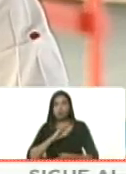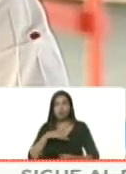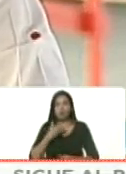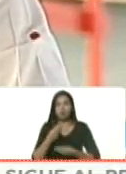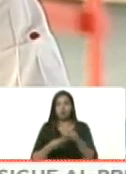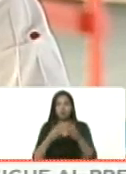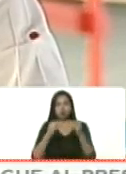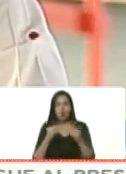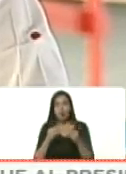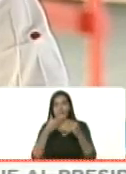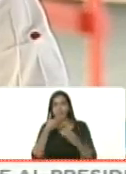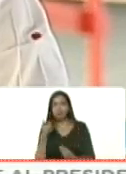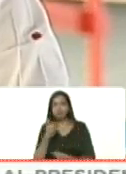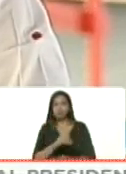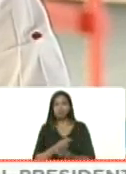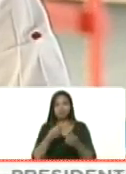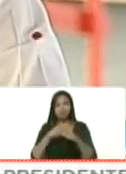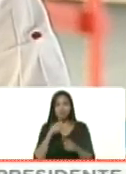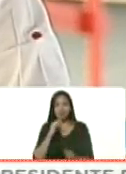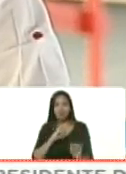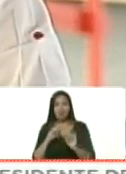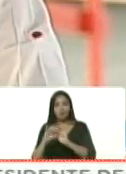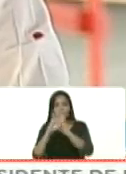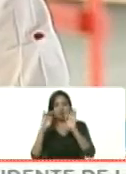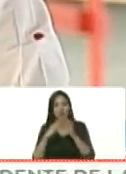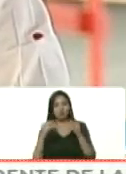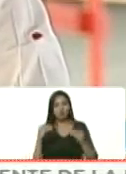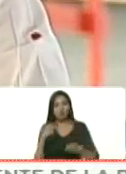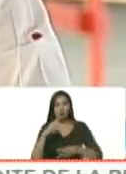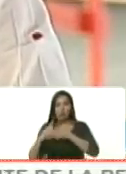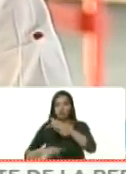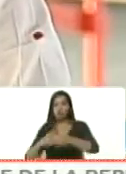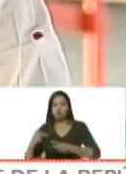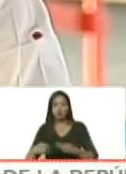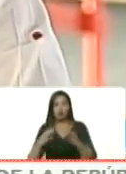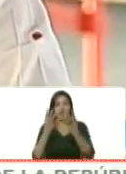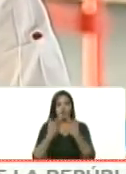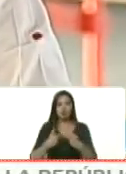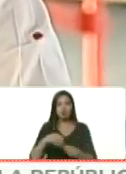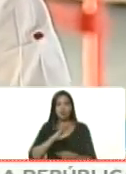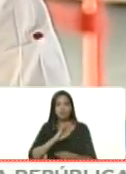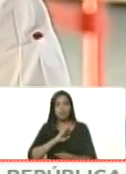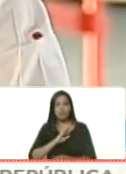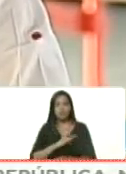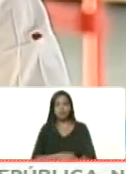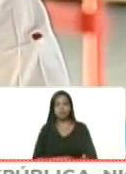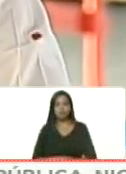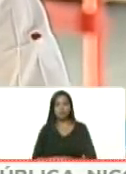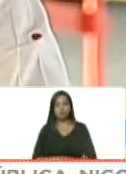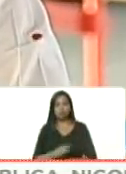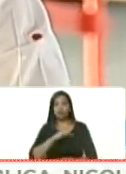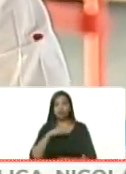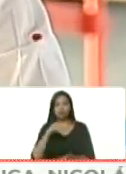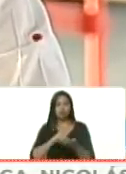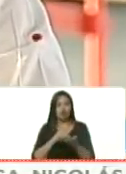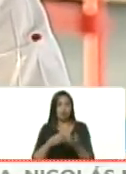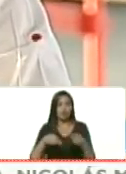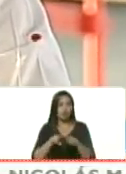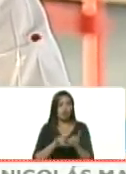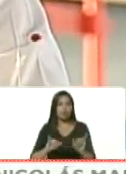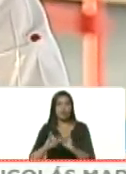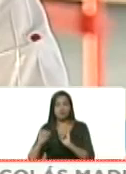mejores, pero a su vez que también creen las condiciones para la producción de industria naval venezolana, donde nosotros podamos colocar nuestros